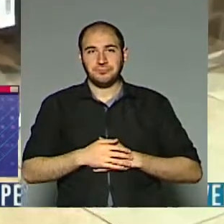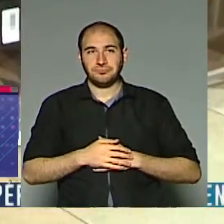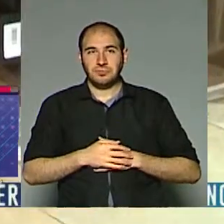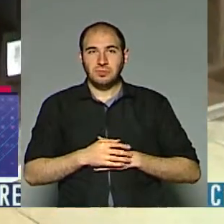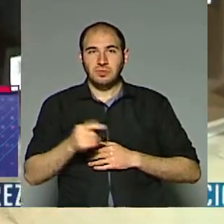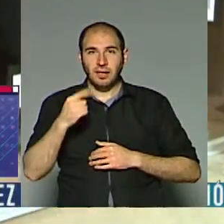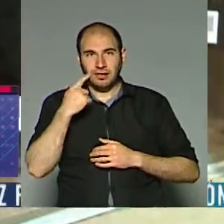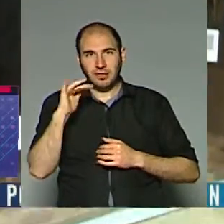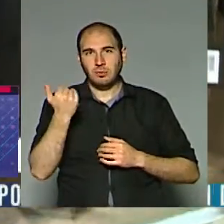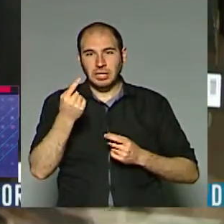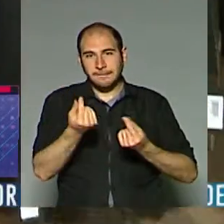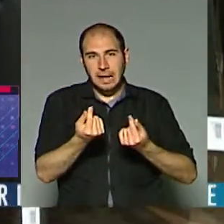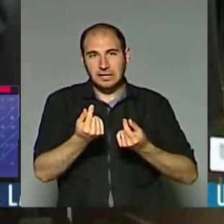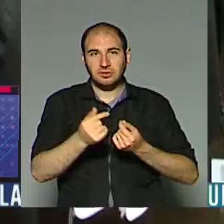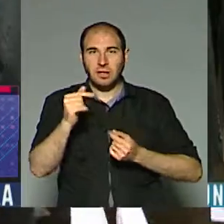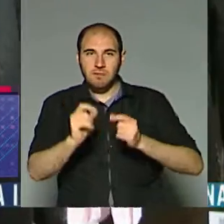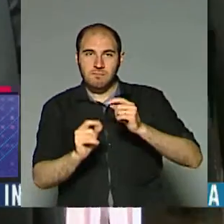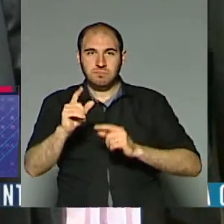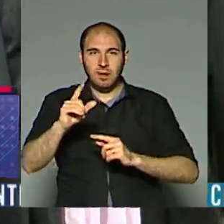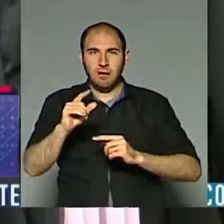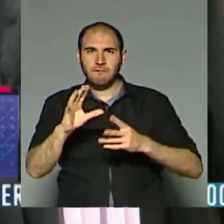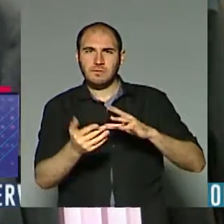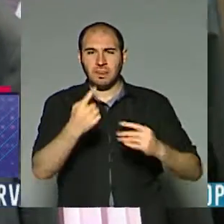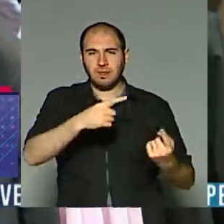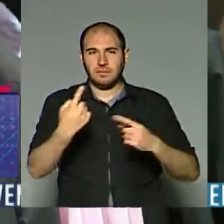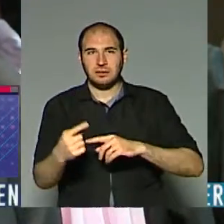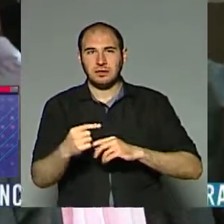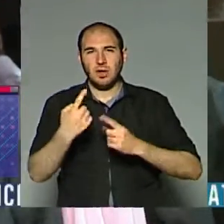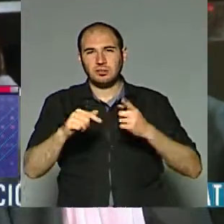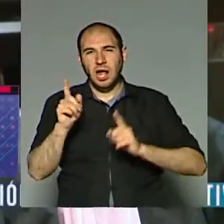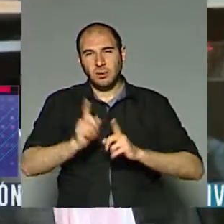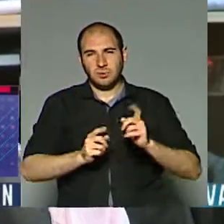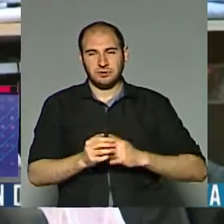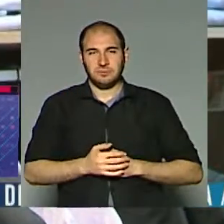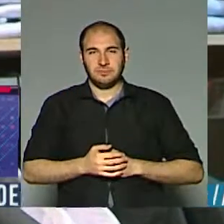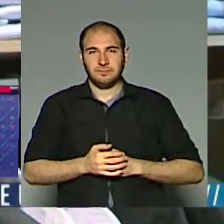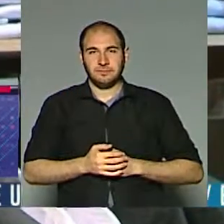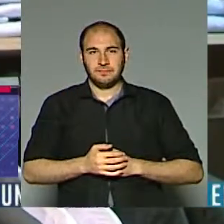uno ve que los precios se han movido de distinta forma, excepto algunos rubros.